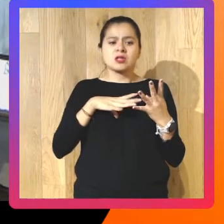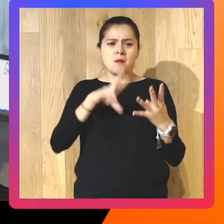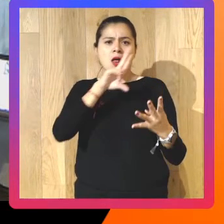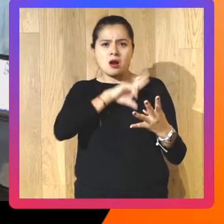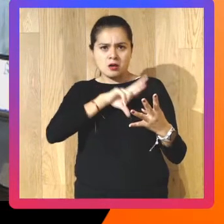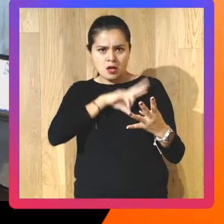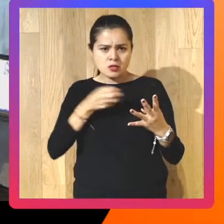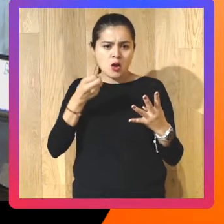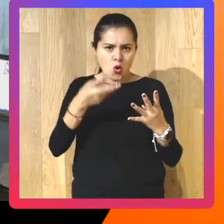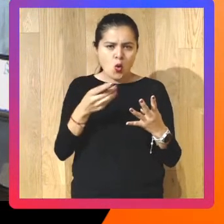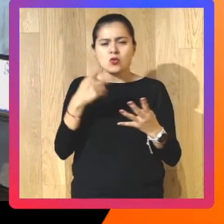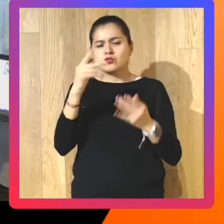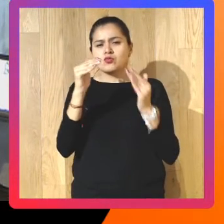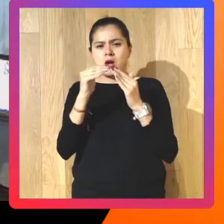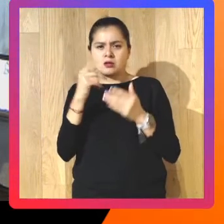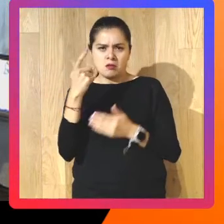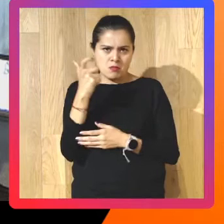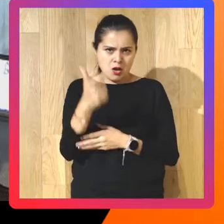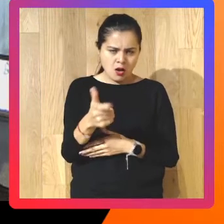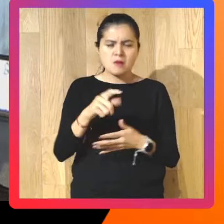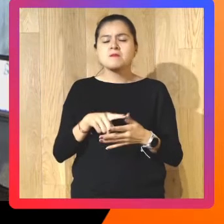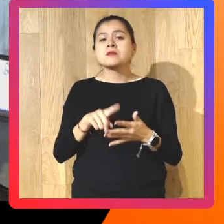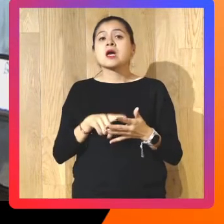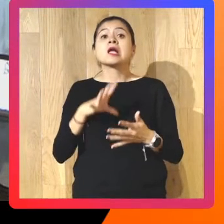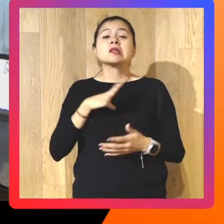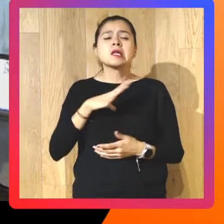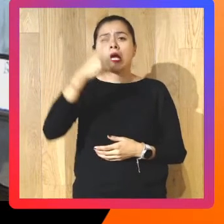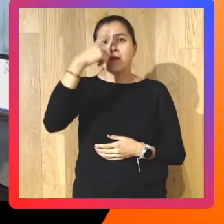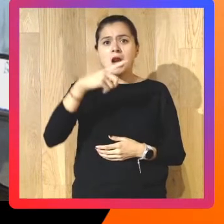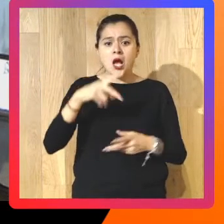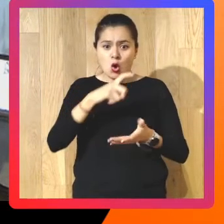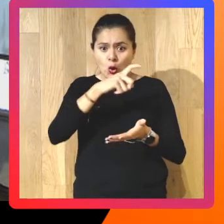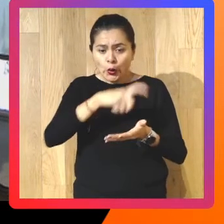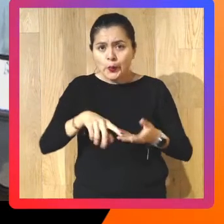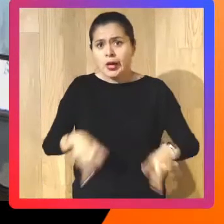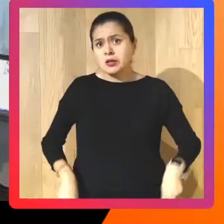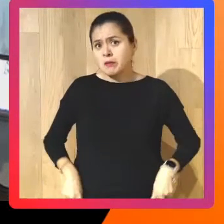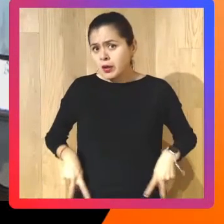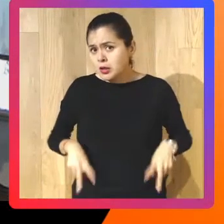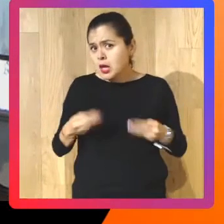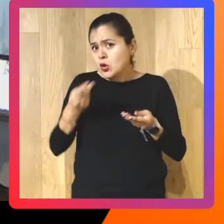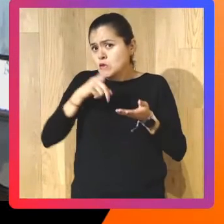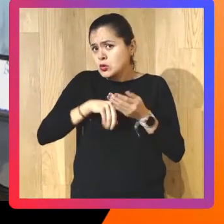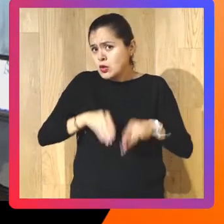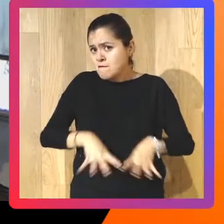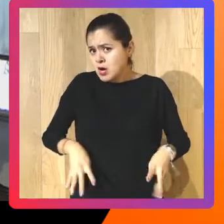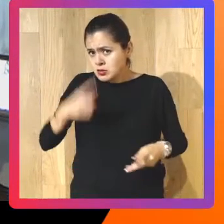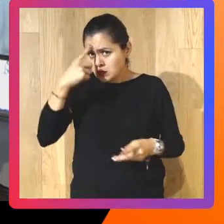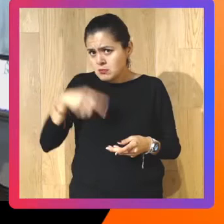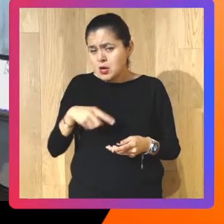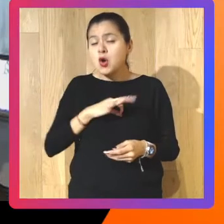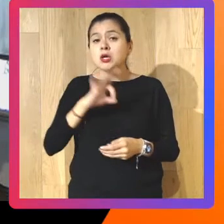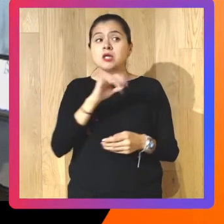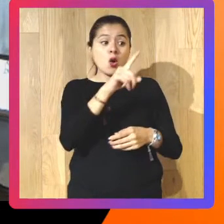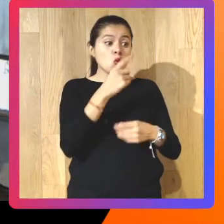o la hipoteca, que tengan para comprarse unos pantalones, una falda cuando sea necesario, que tengan para ponerle los lentes a un